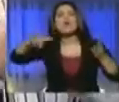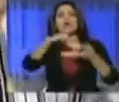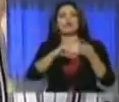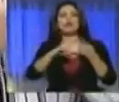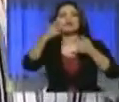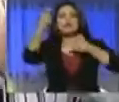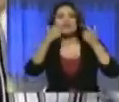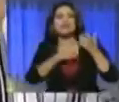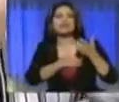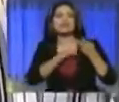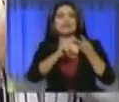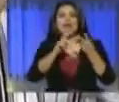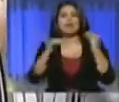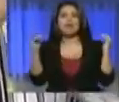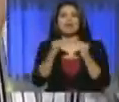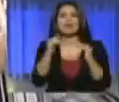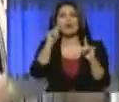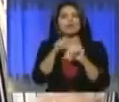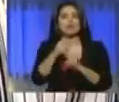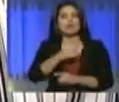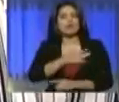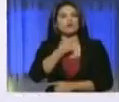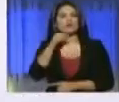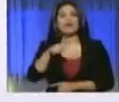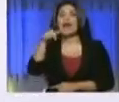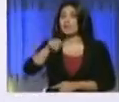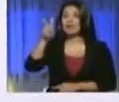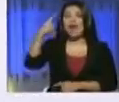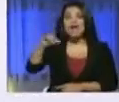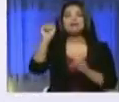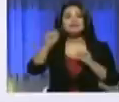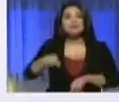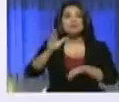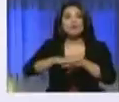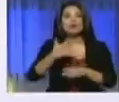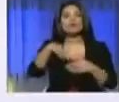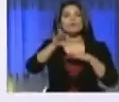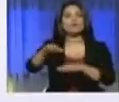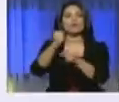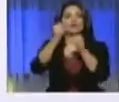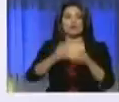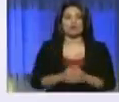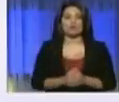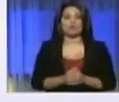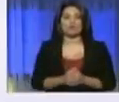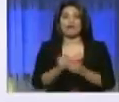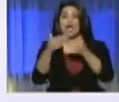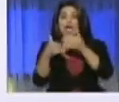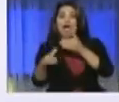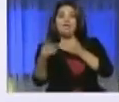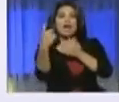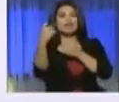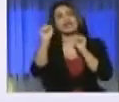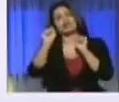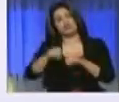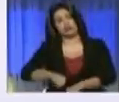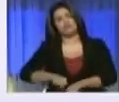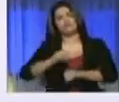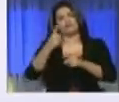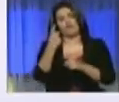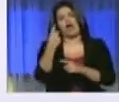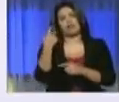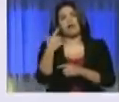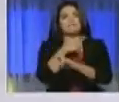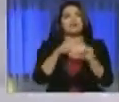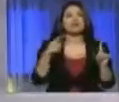igualdad. Por eso es que existe en Venezuela. Por eso es que existe. Ah, que faltan muchas cosas por hacer, siempre faltan cosas. Pero las fundamentales las